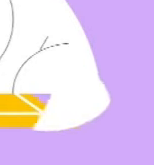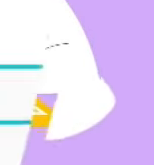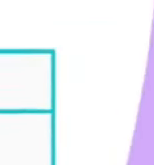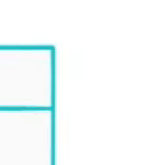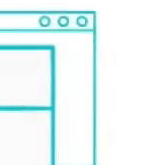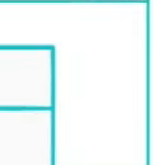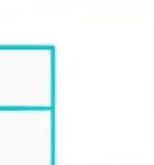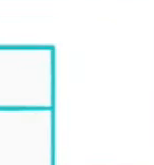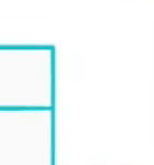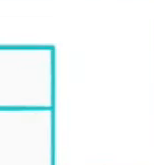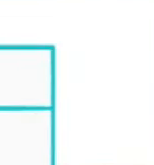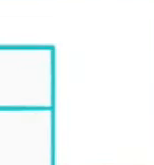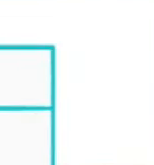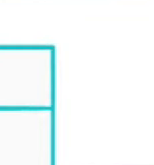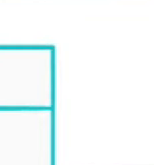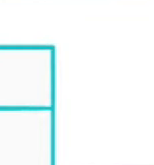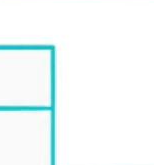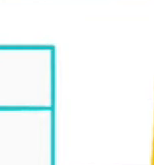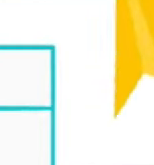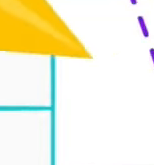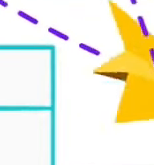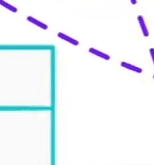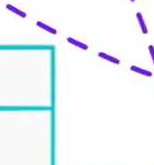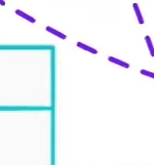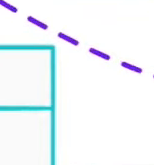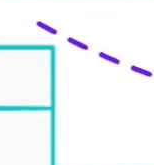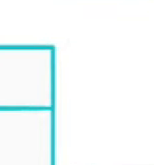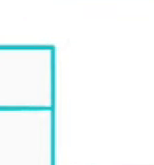noche. Para más información, consulta la página de